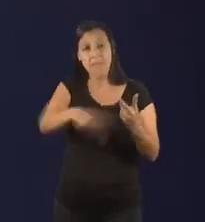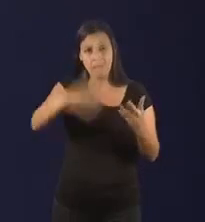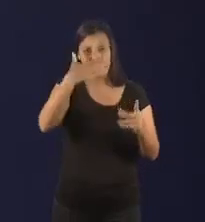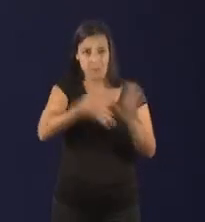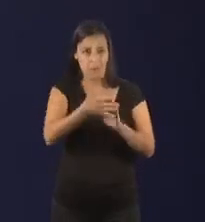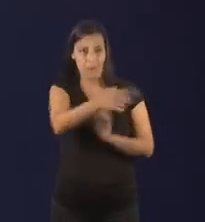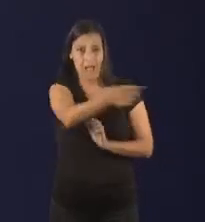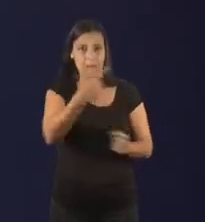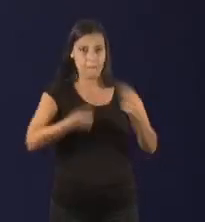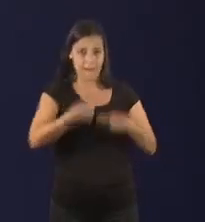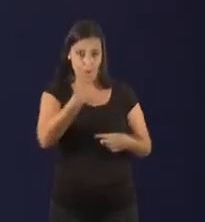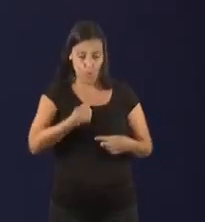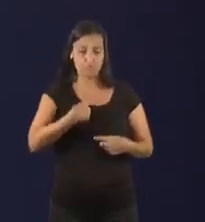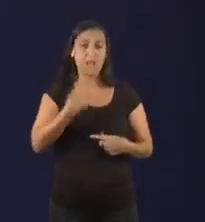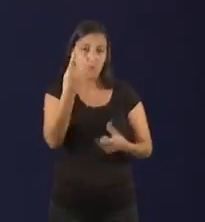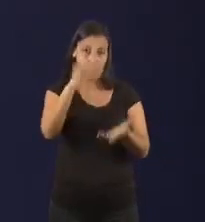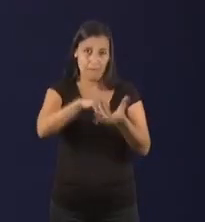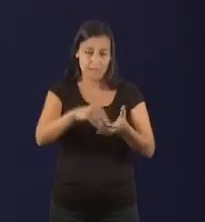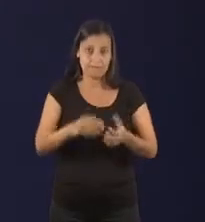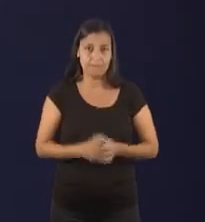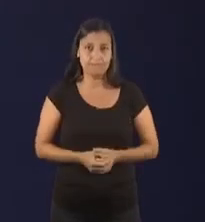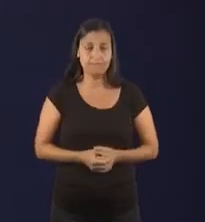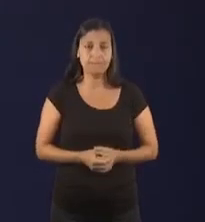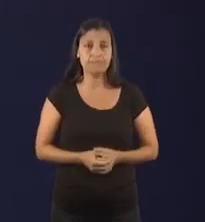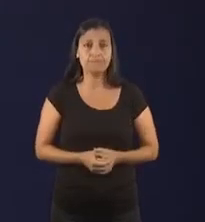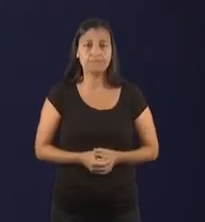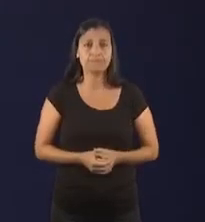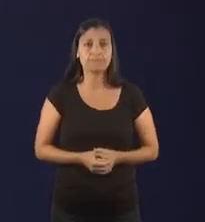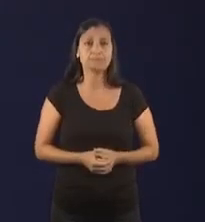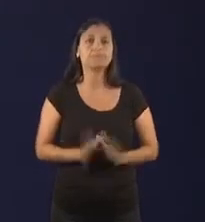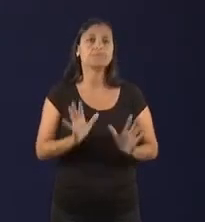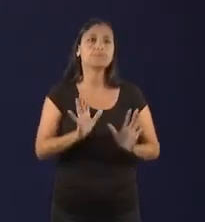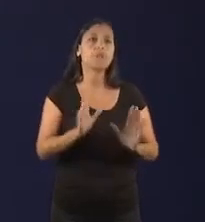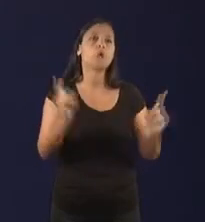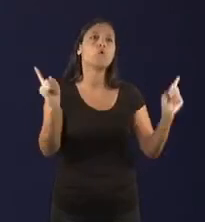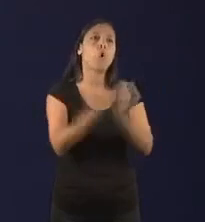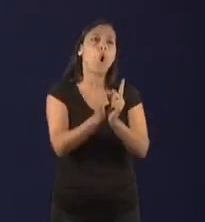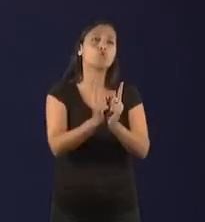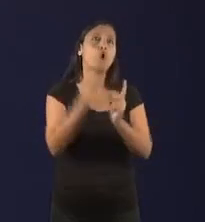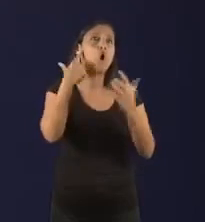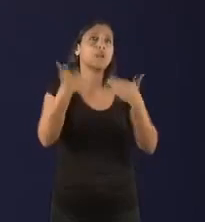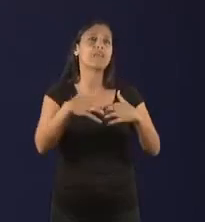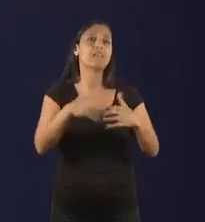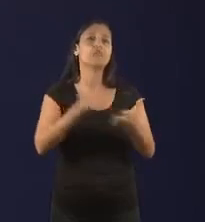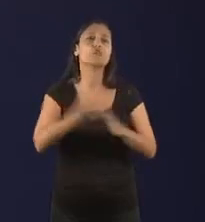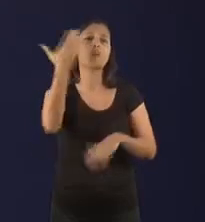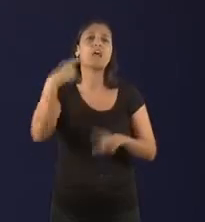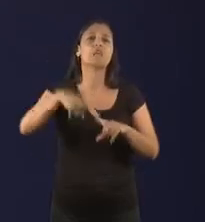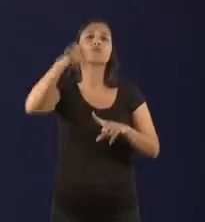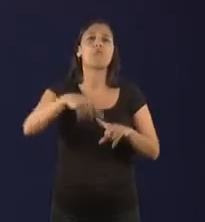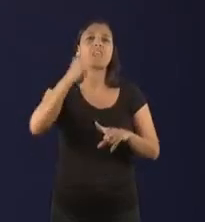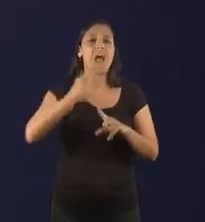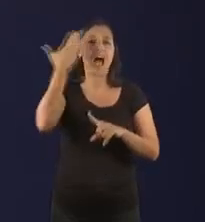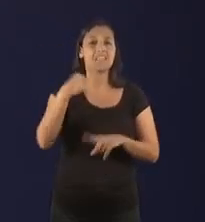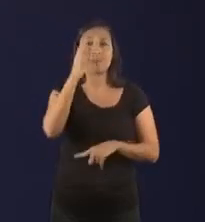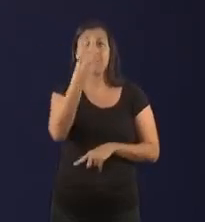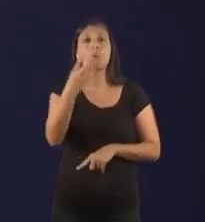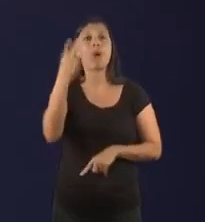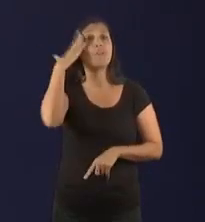las preguntas las preguntas del día de hoy alguna breve reflexión sobre el día de ayer sobre el 24 de